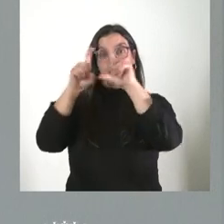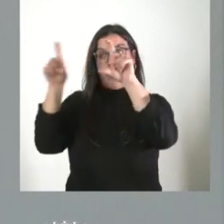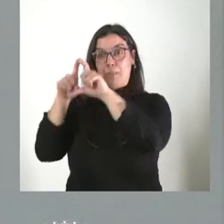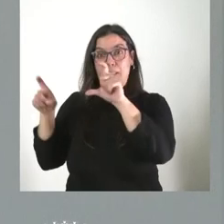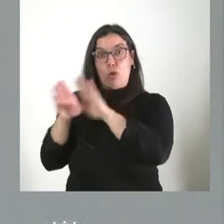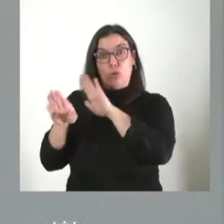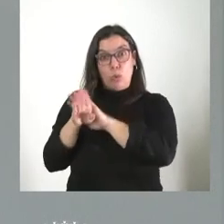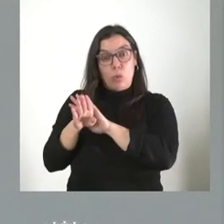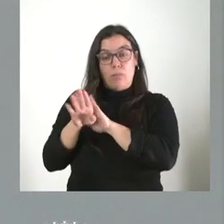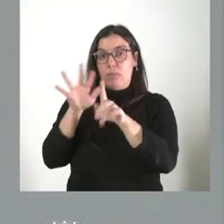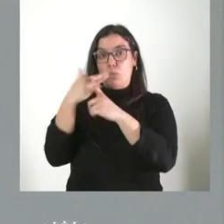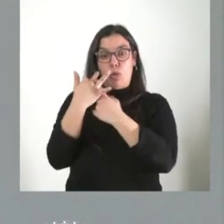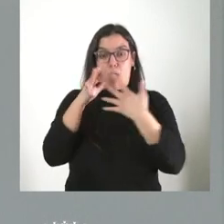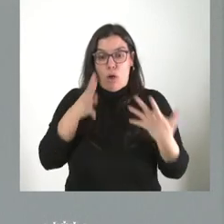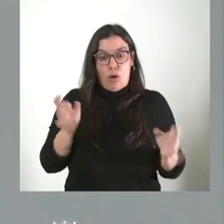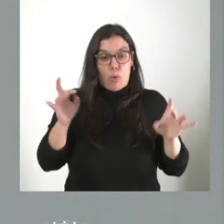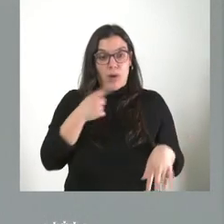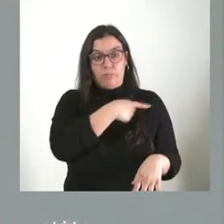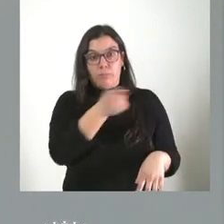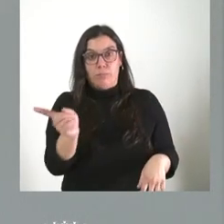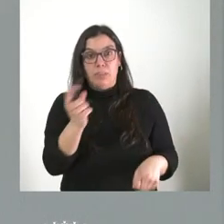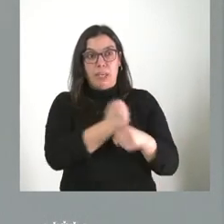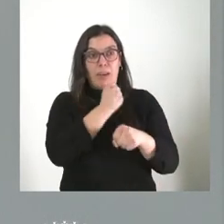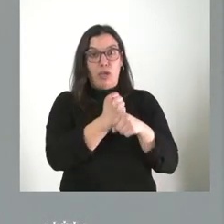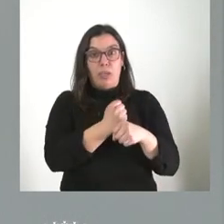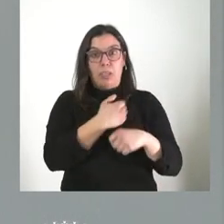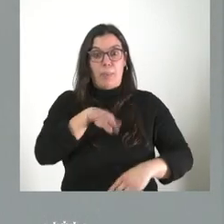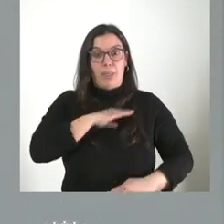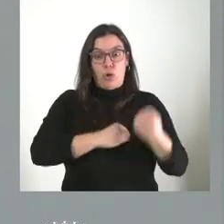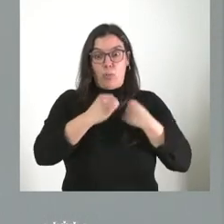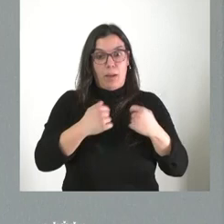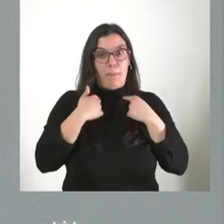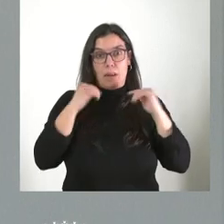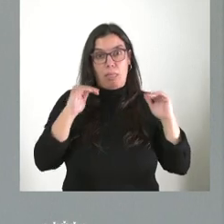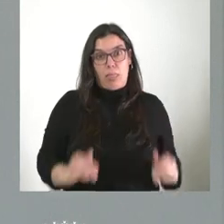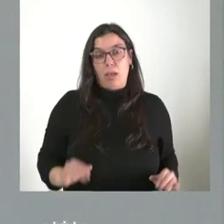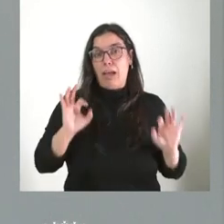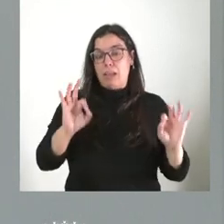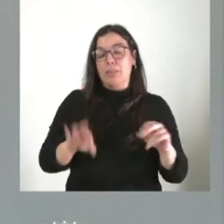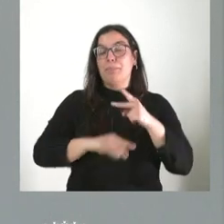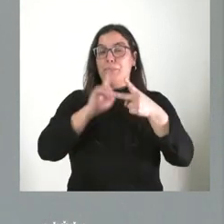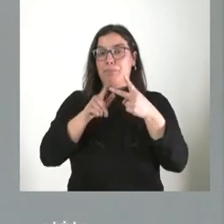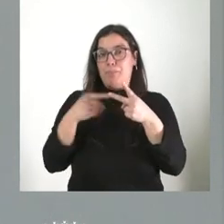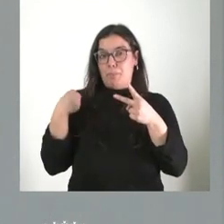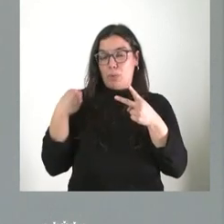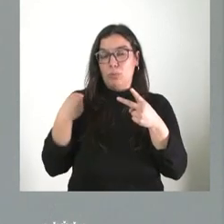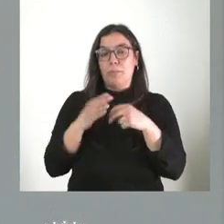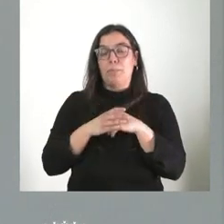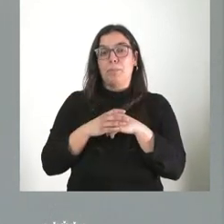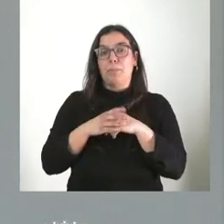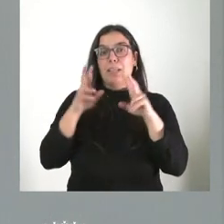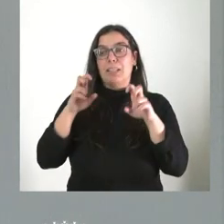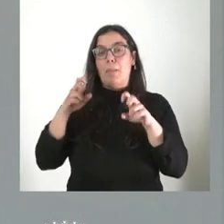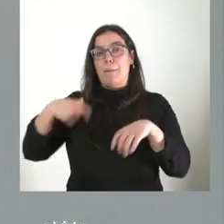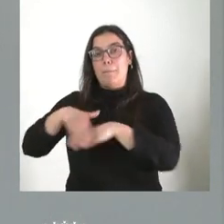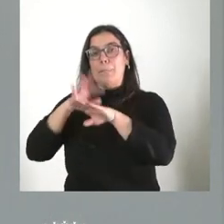en una situación como la actual donde los trabajadores pierden poder adquisitivo esta es la realidad la segunda de las cuestiones la llamada el